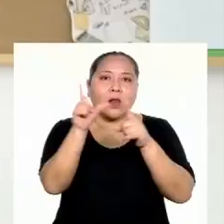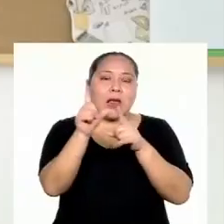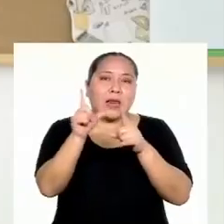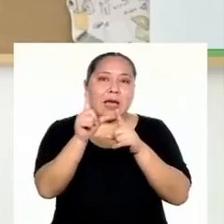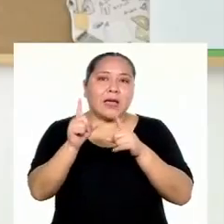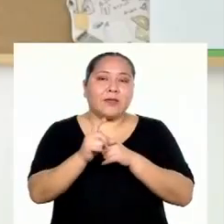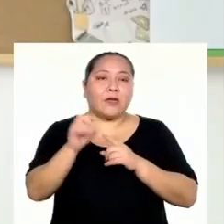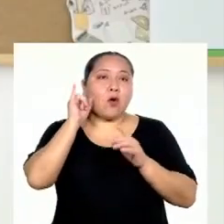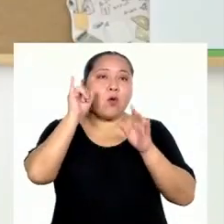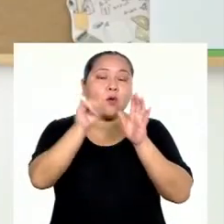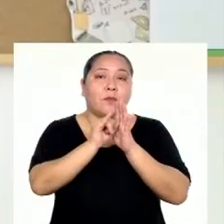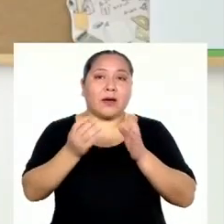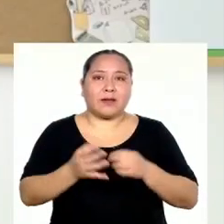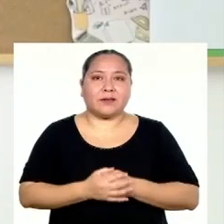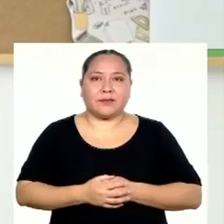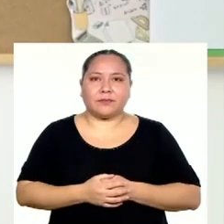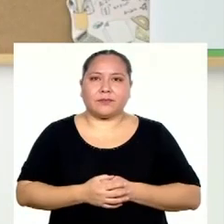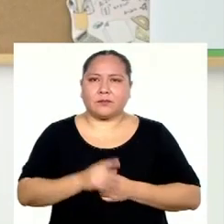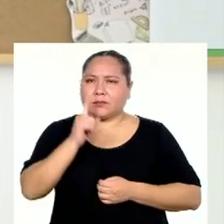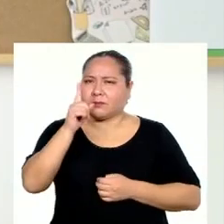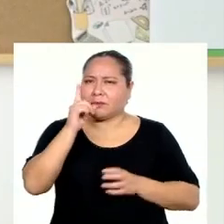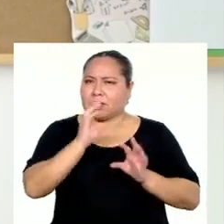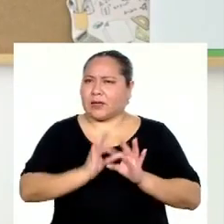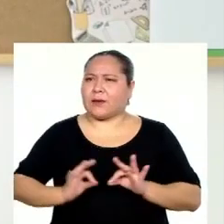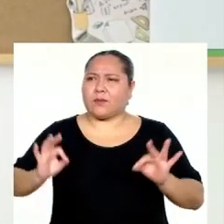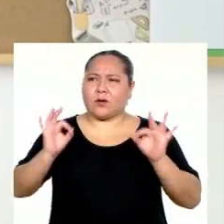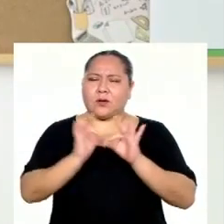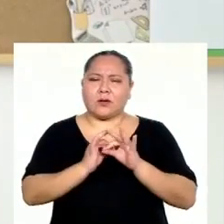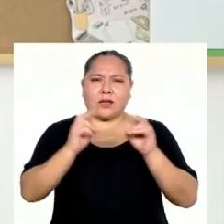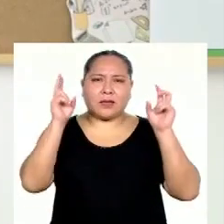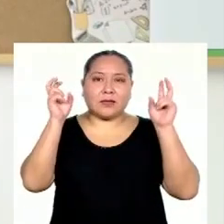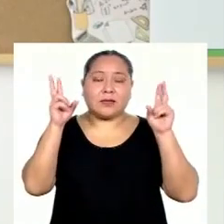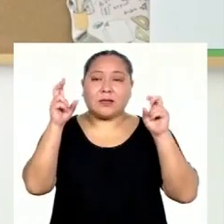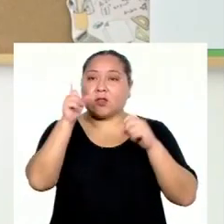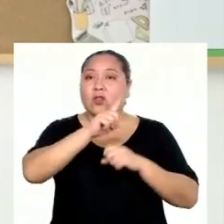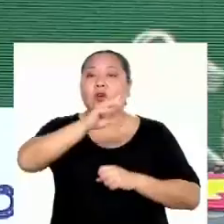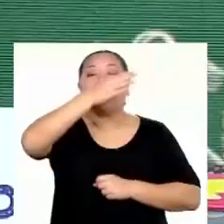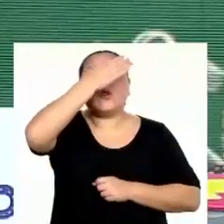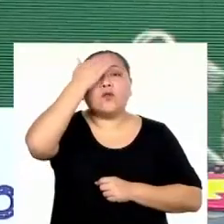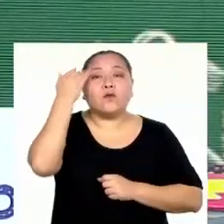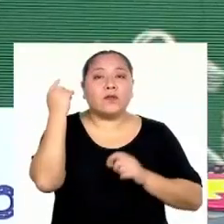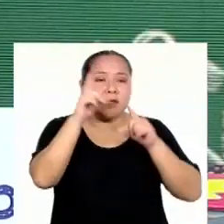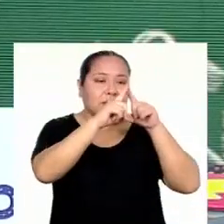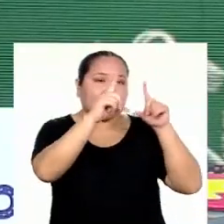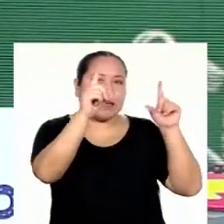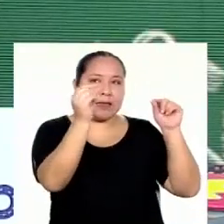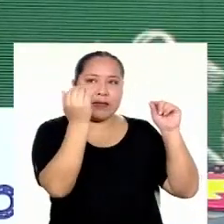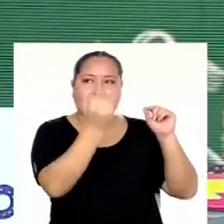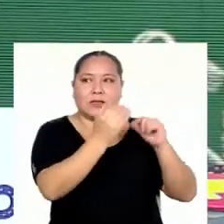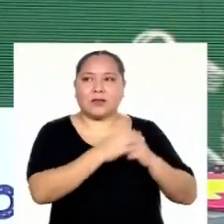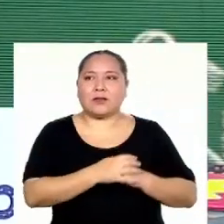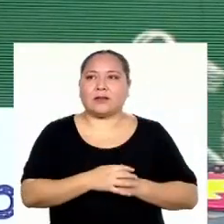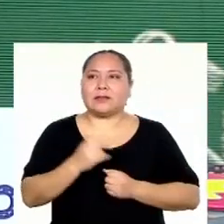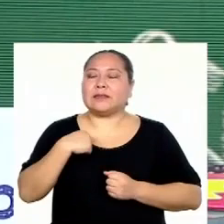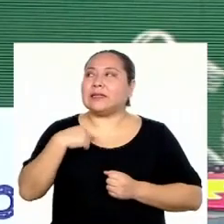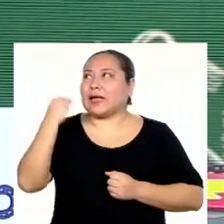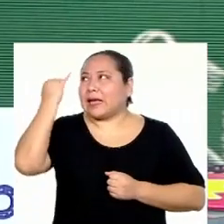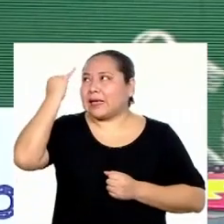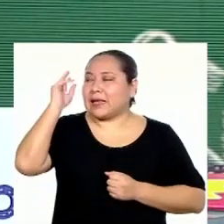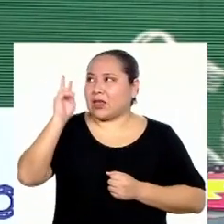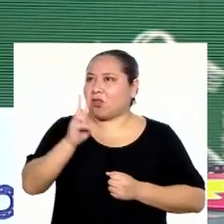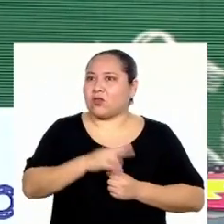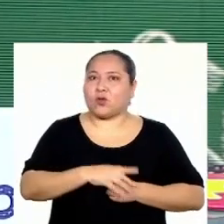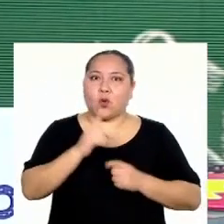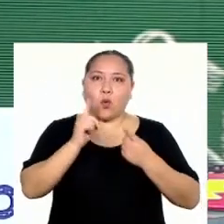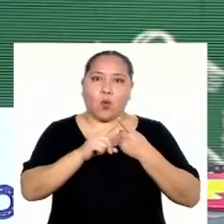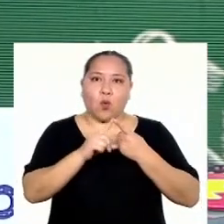imágenes. Algo muy importante es el título. No te olvides de él. Claro que no. Hasta tengo dos propuestas.